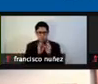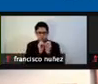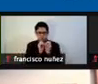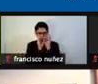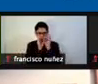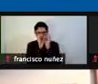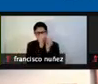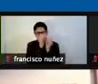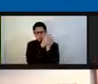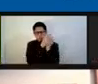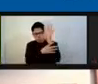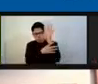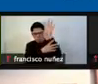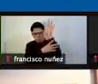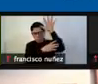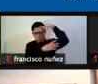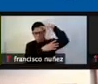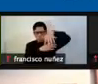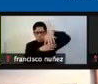oceánica.